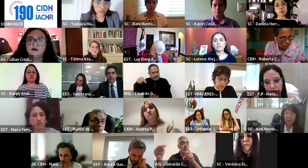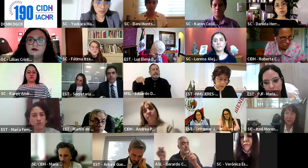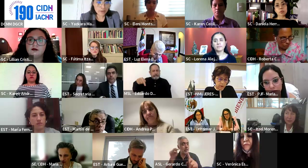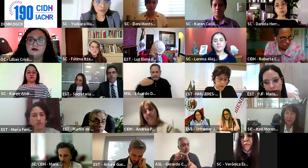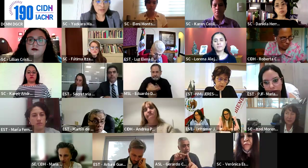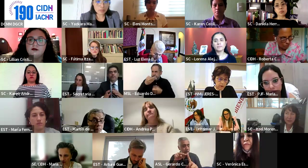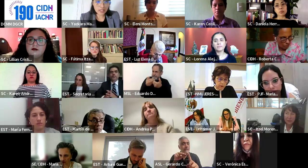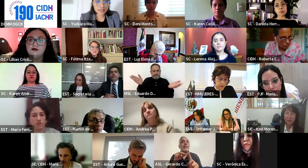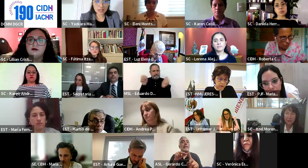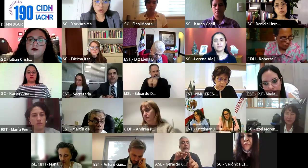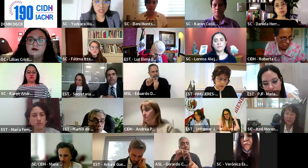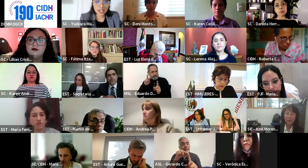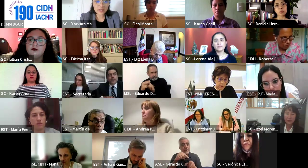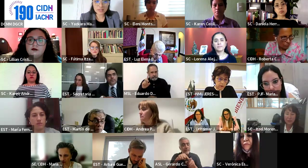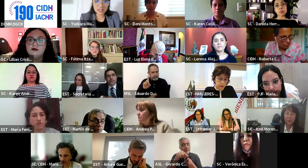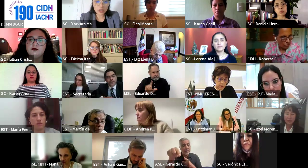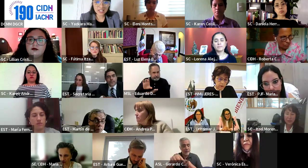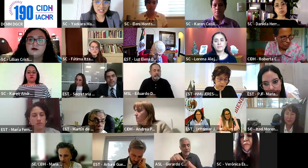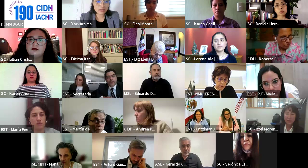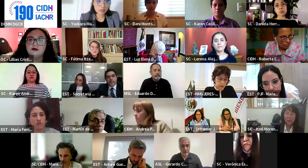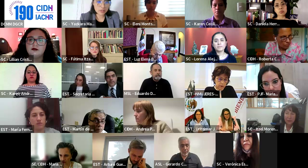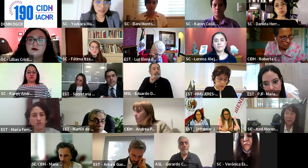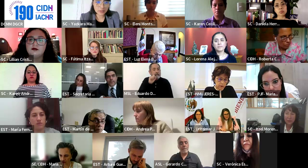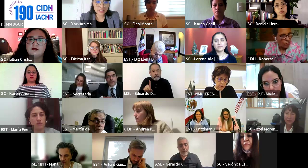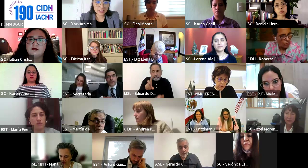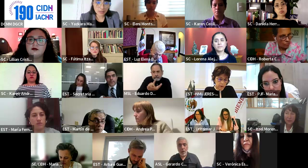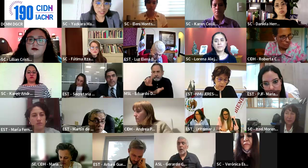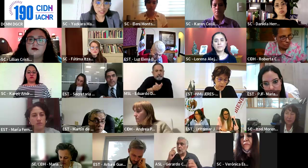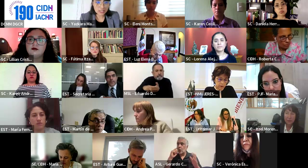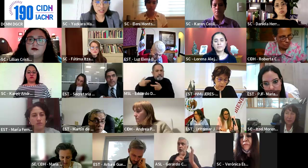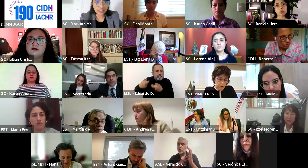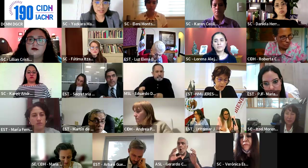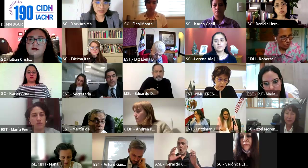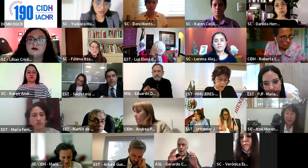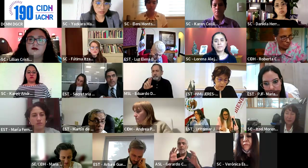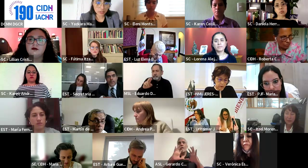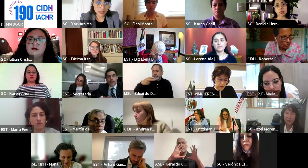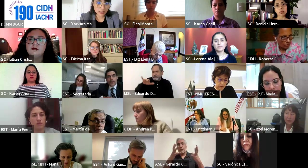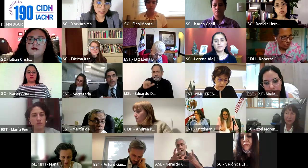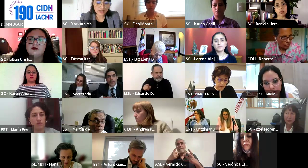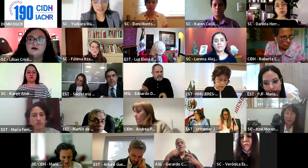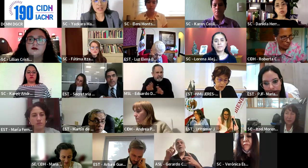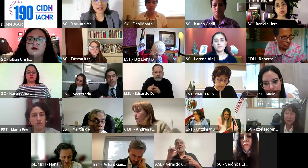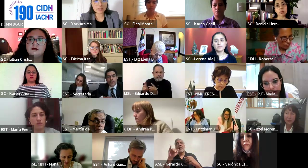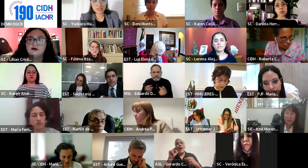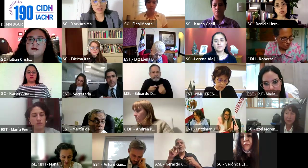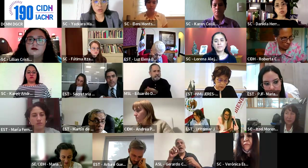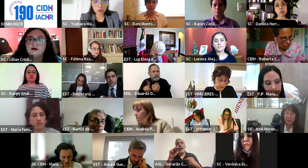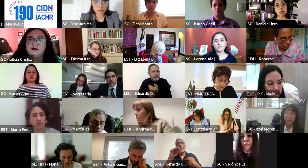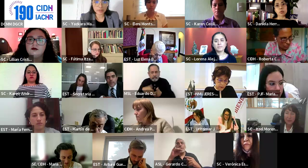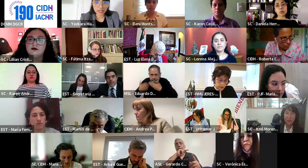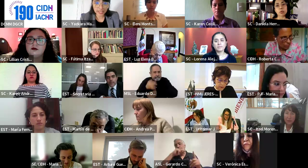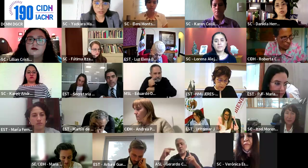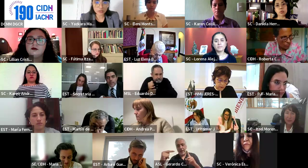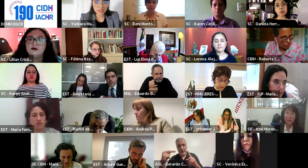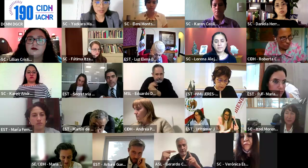espacios. También que se reconozca la discapacidad orgánica desde una perspectiva dinámica, que en ese sentido también se realice investigación